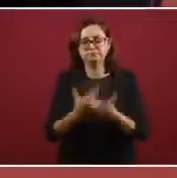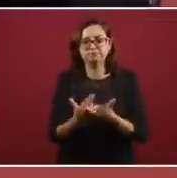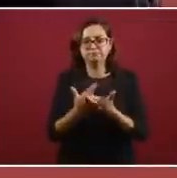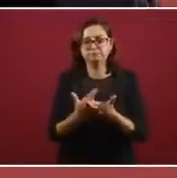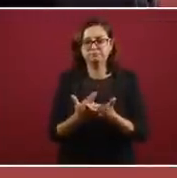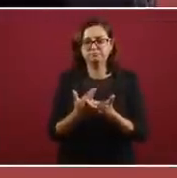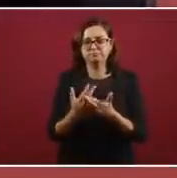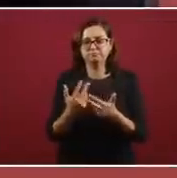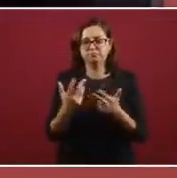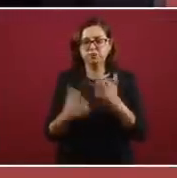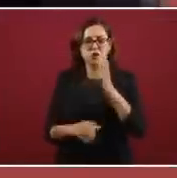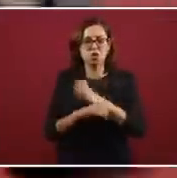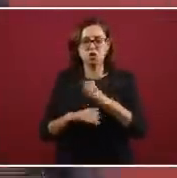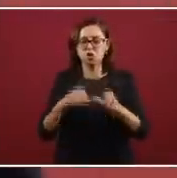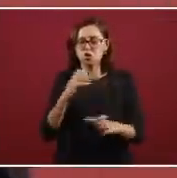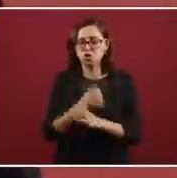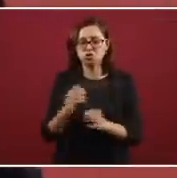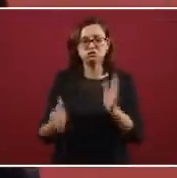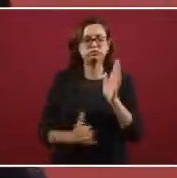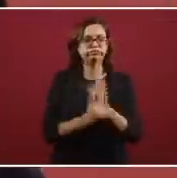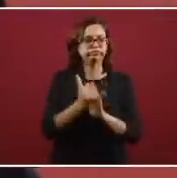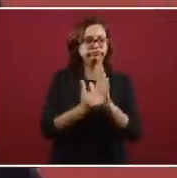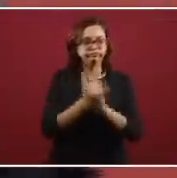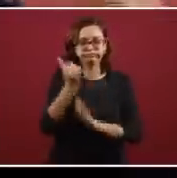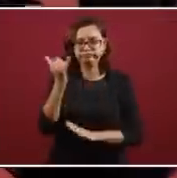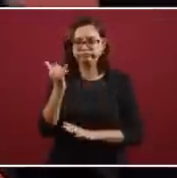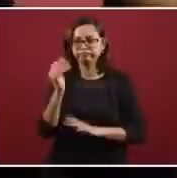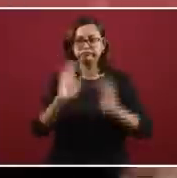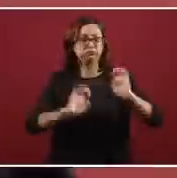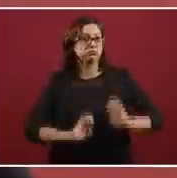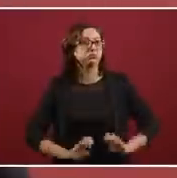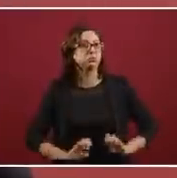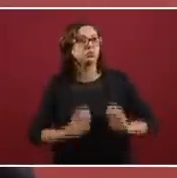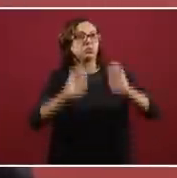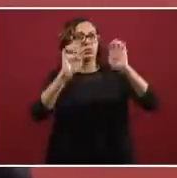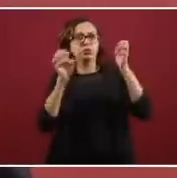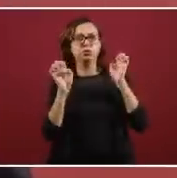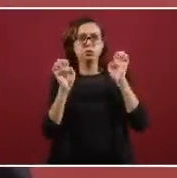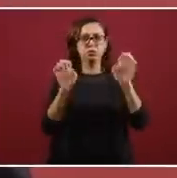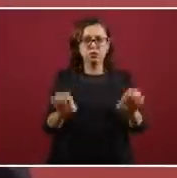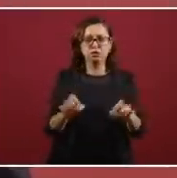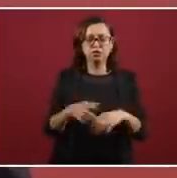para construir zonas residenciales,